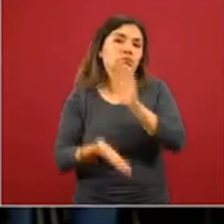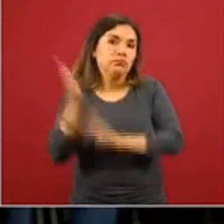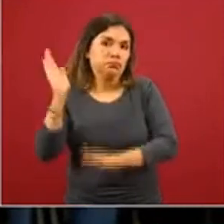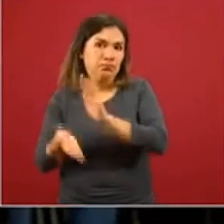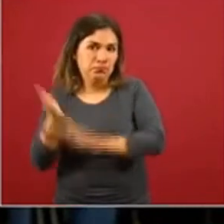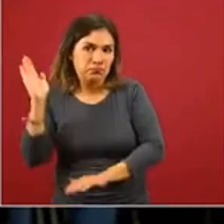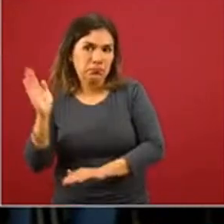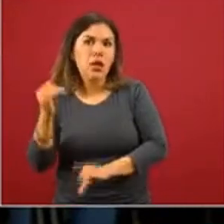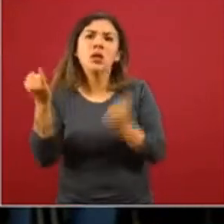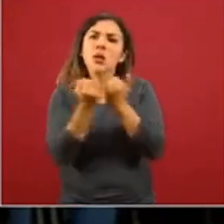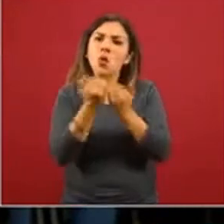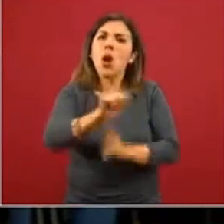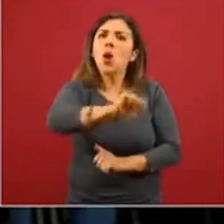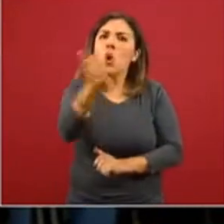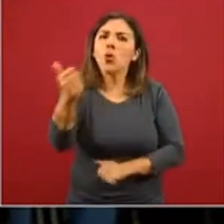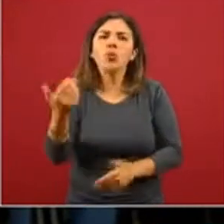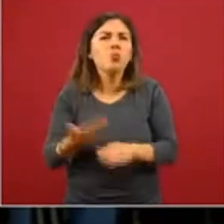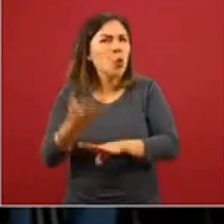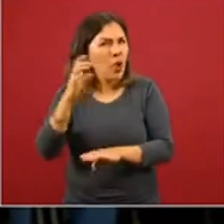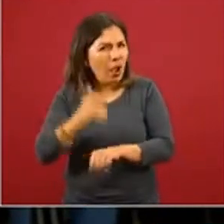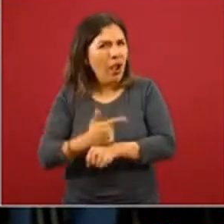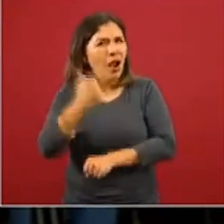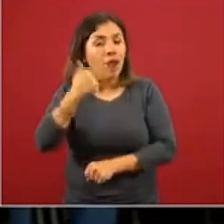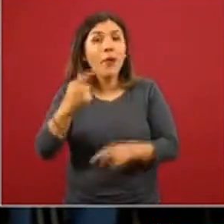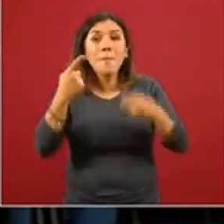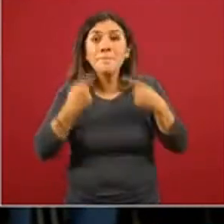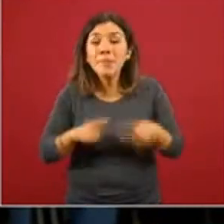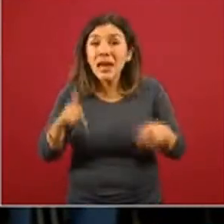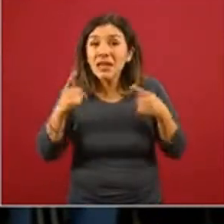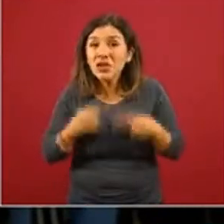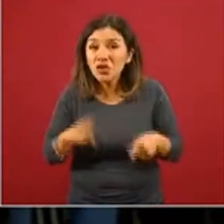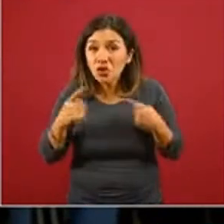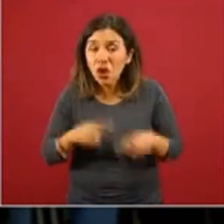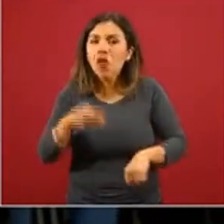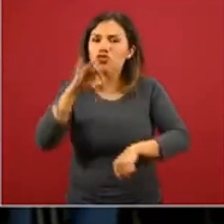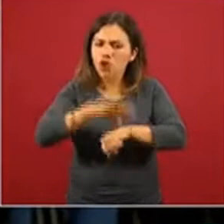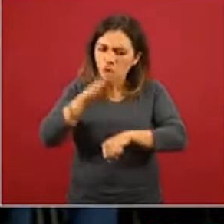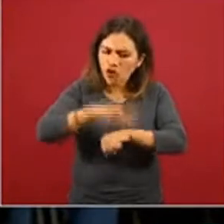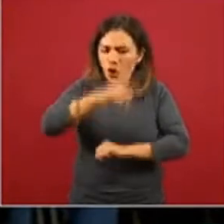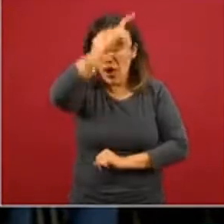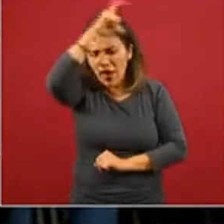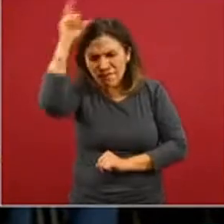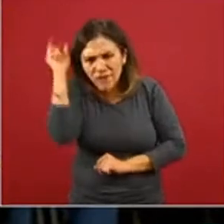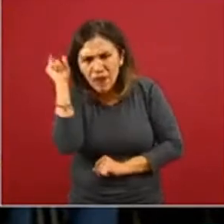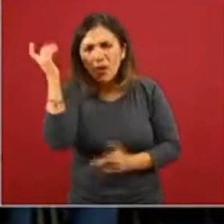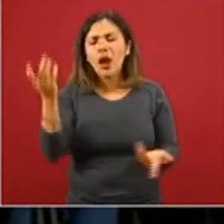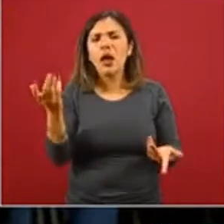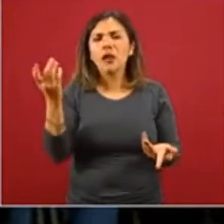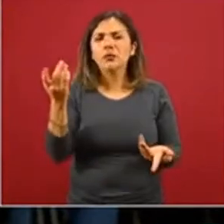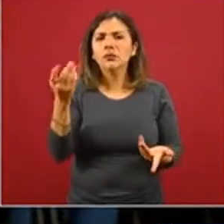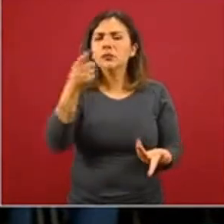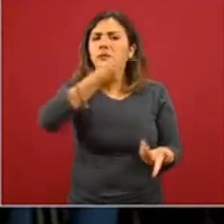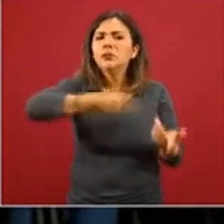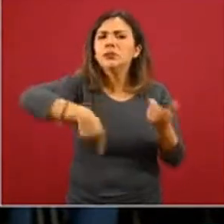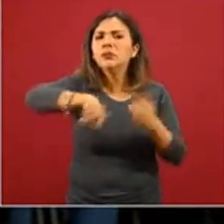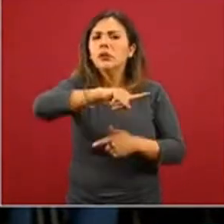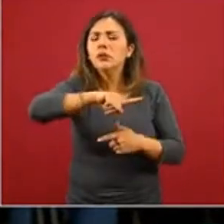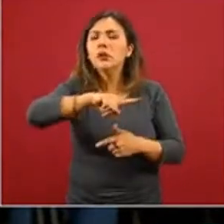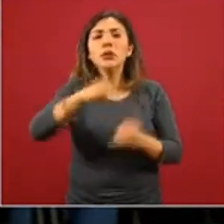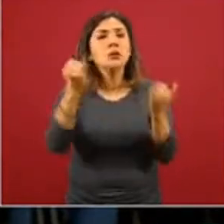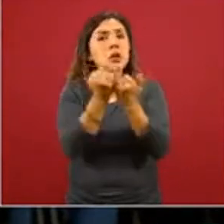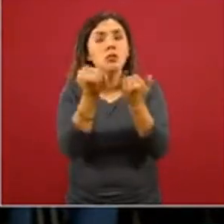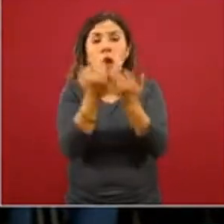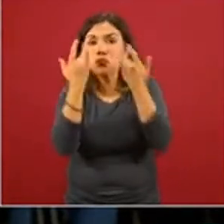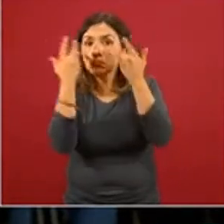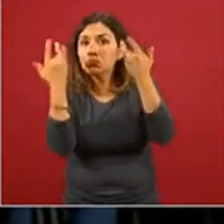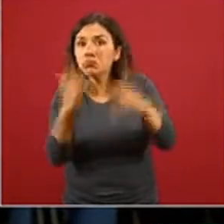y también encontramos otra situación muy delicada. Personas, médicos, enfermeras, que se fueron